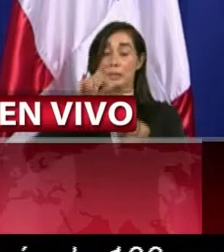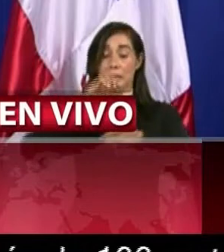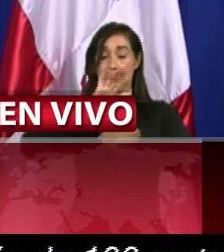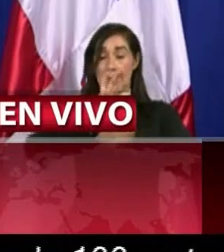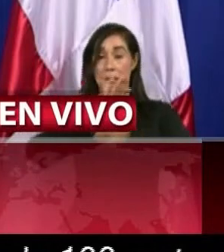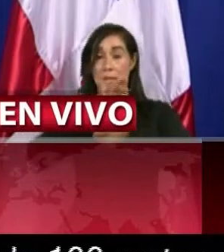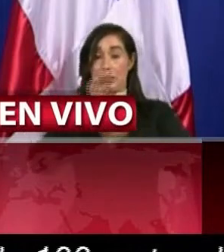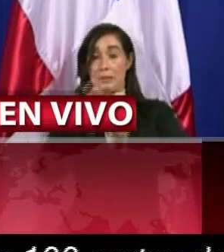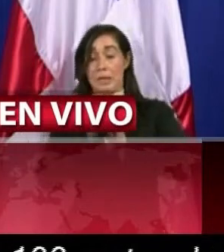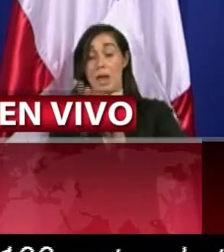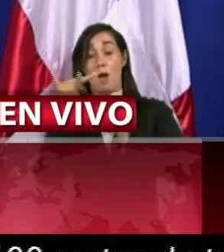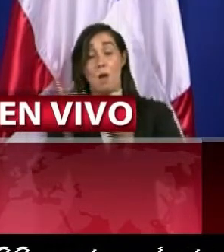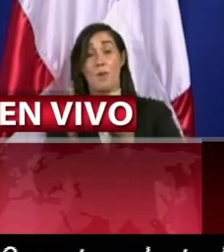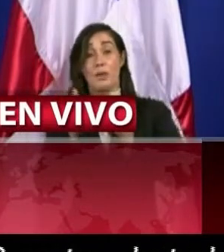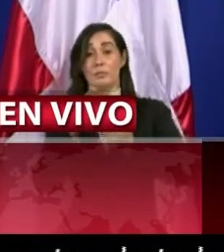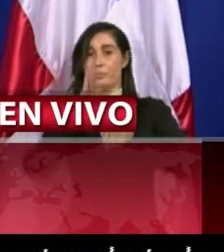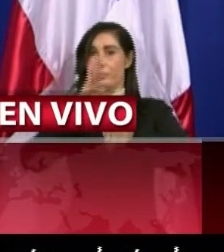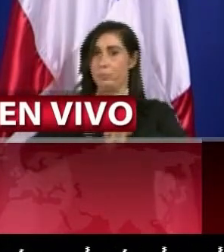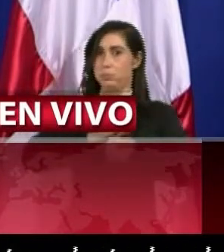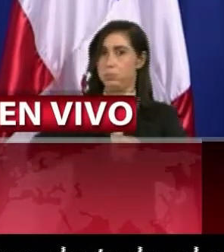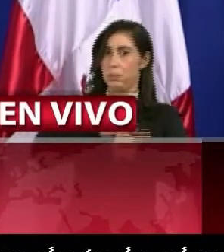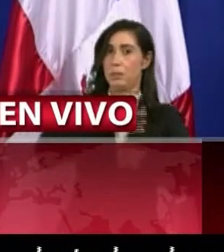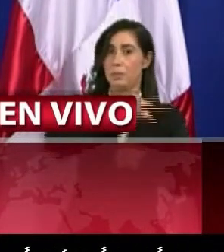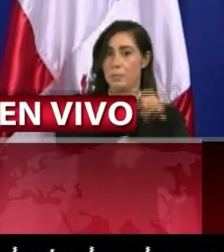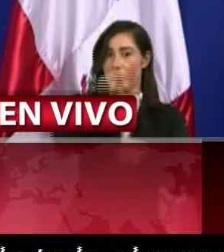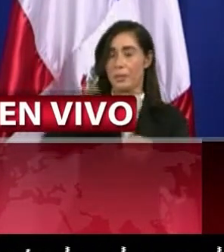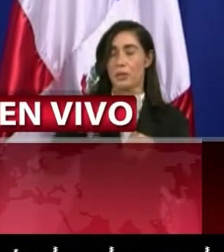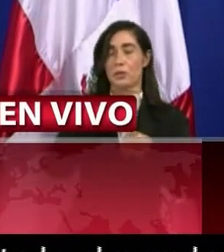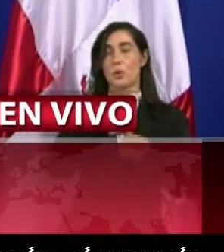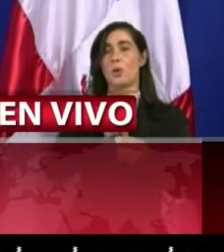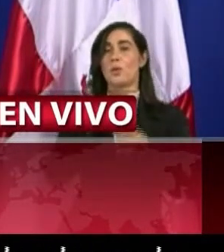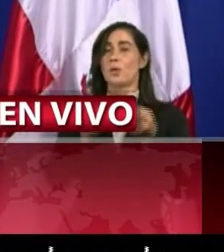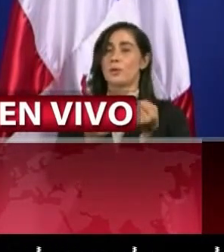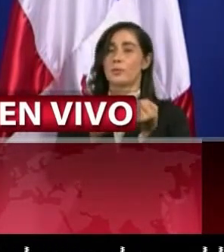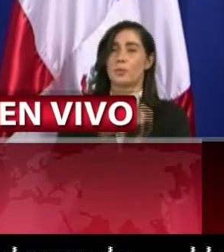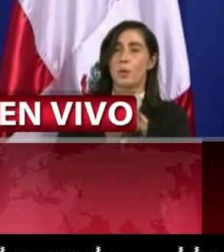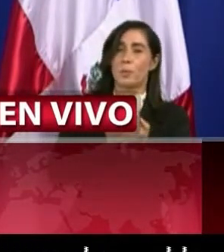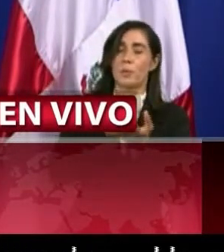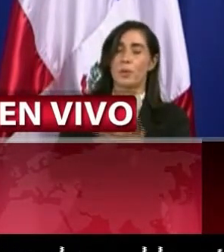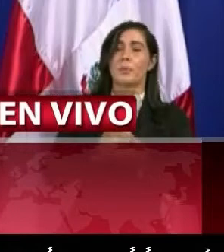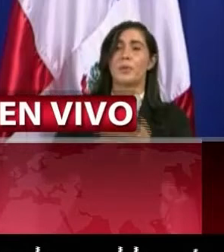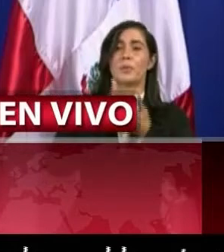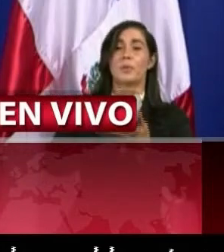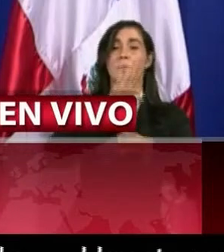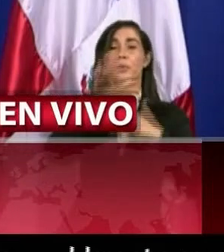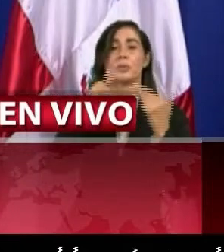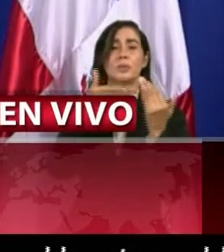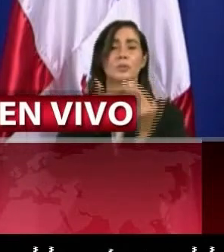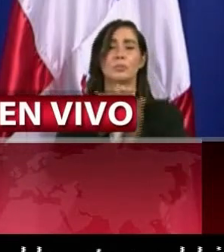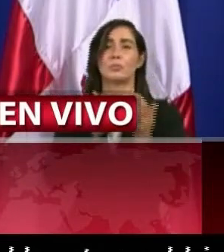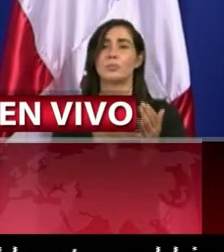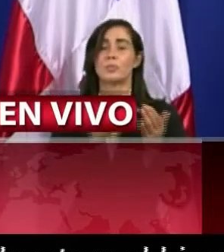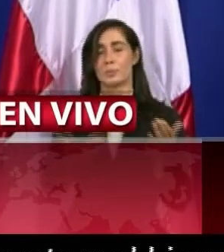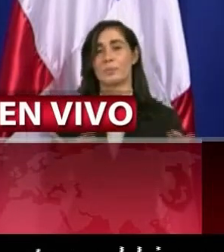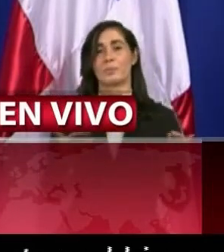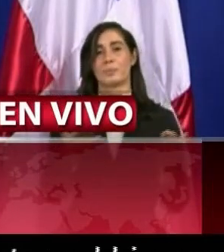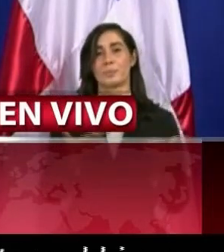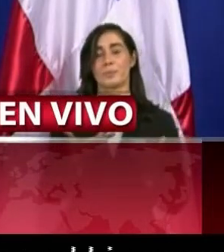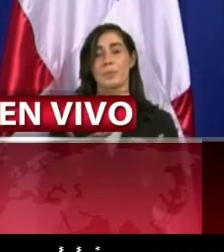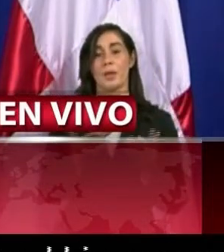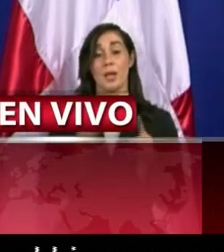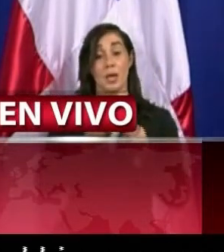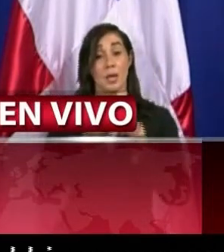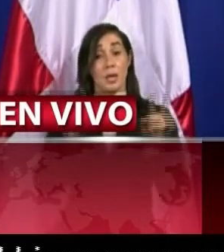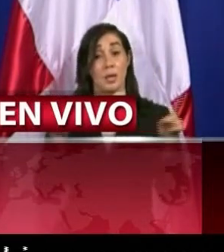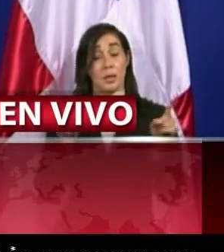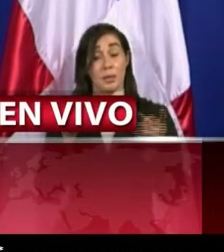un llamado de atención para que prime la solidaridad en todas nuestras acciones. Independientemente